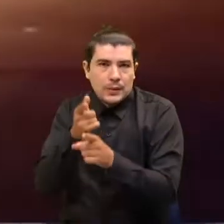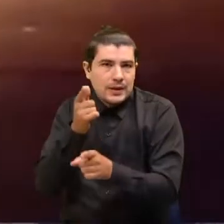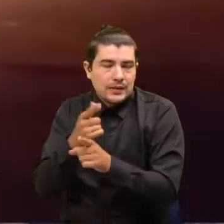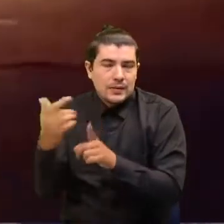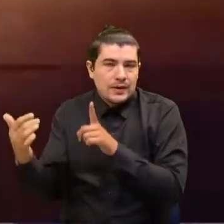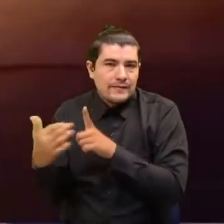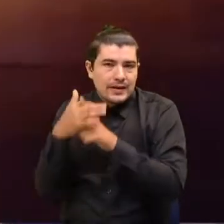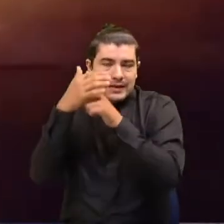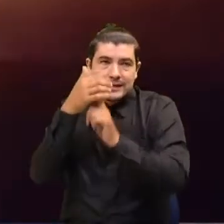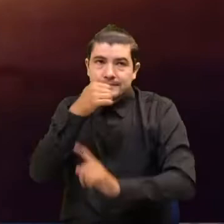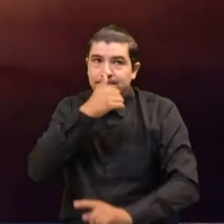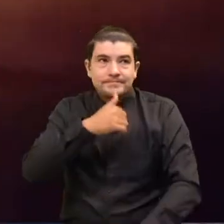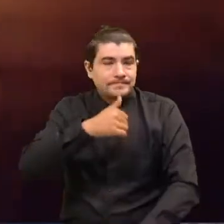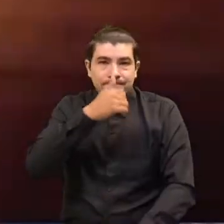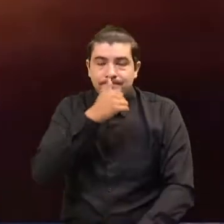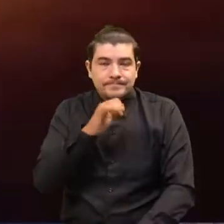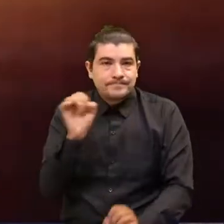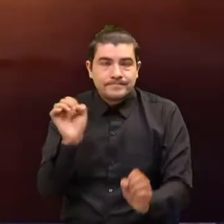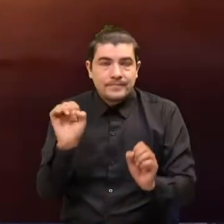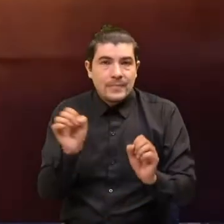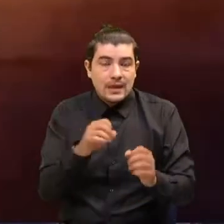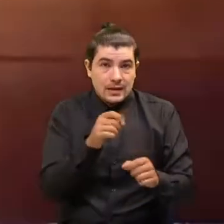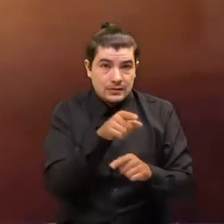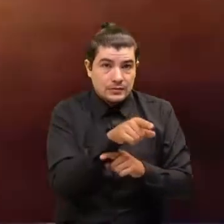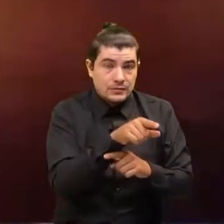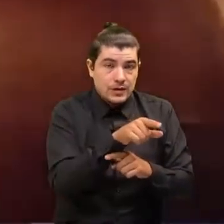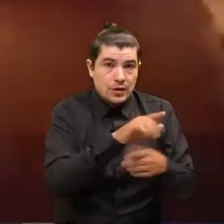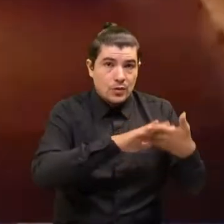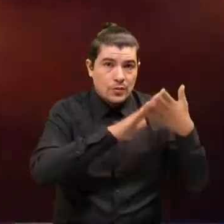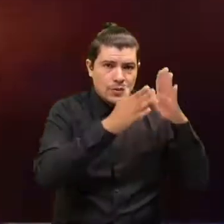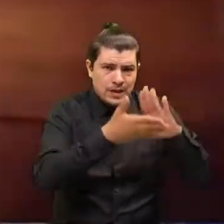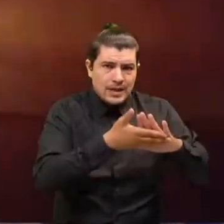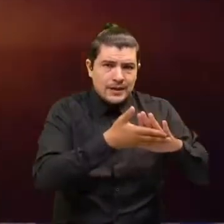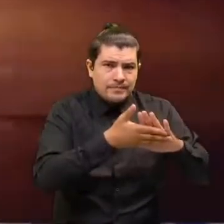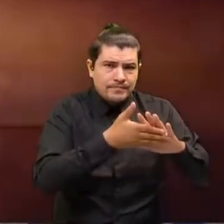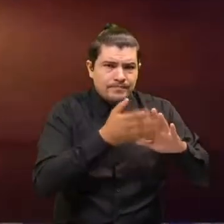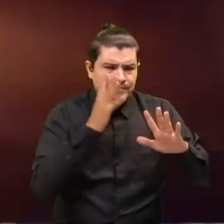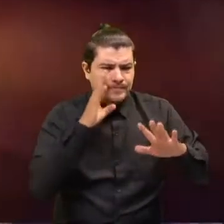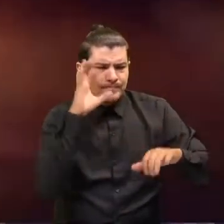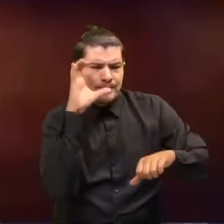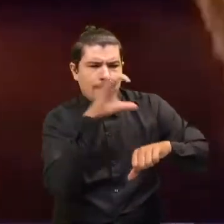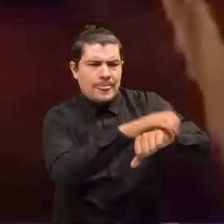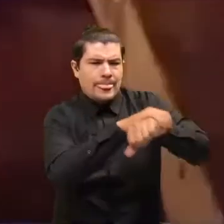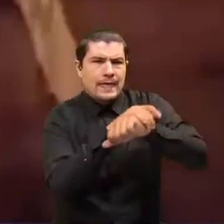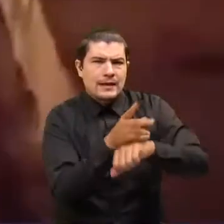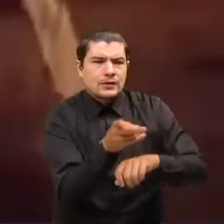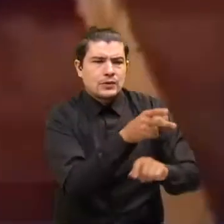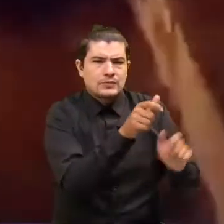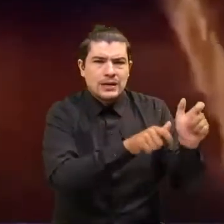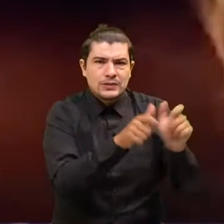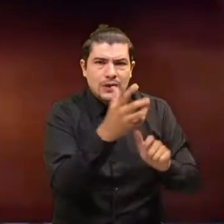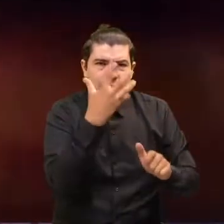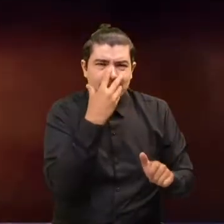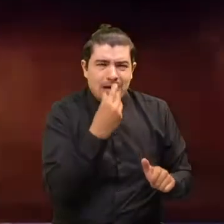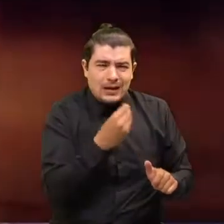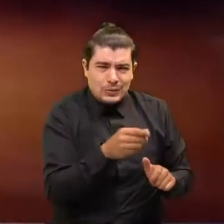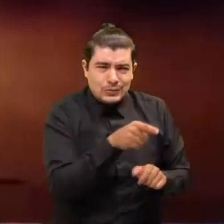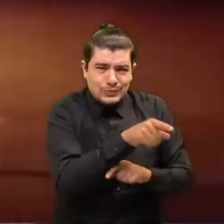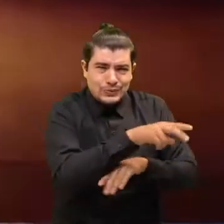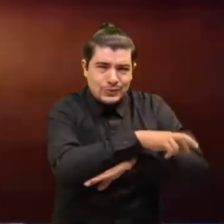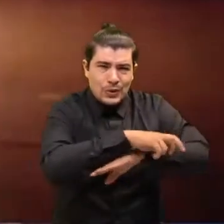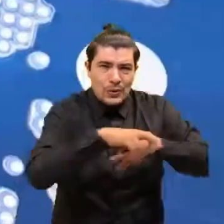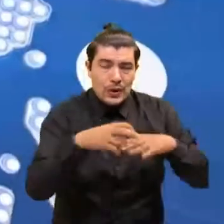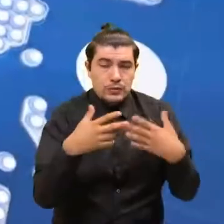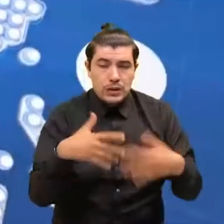convivencia. La comunidad del barrio Jesús Cautivo incineró la motocicleta de dos presuntos delincuentes quienes la noche anterior intentaban hurtar en este sector